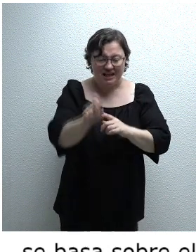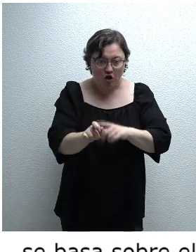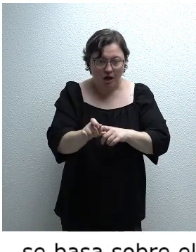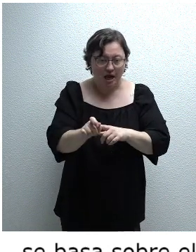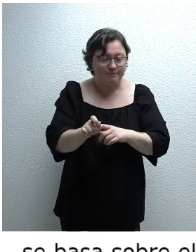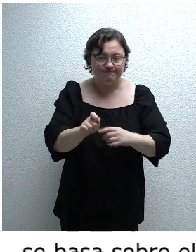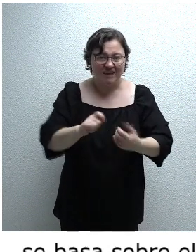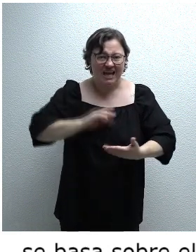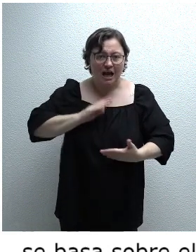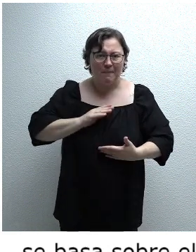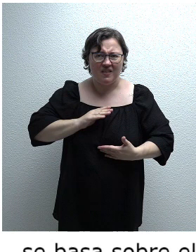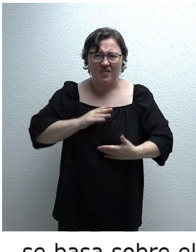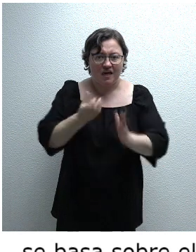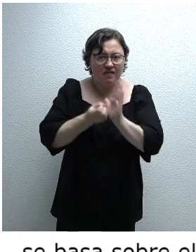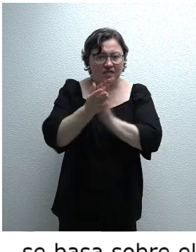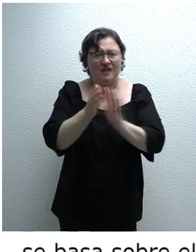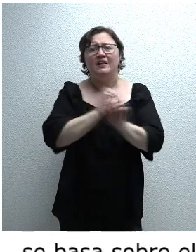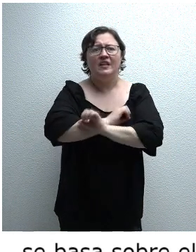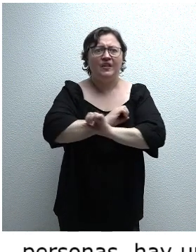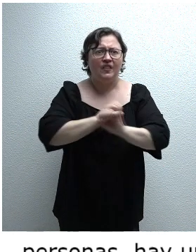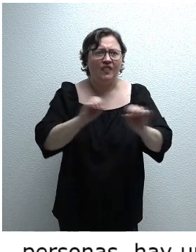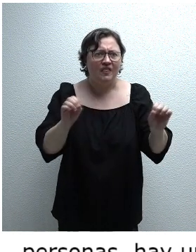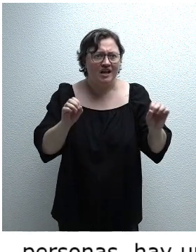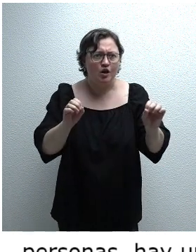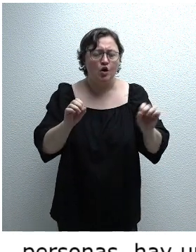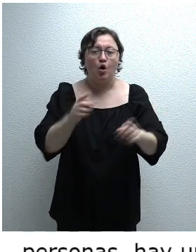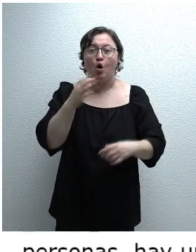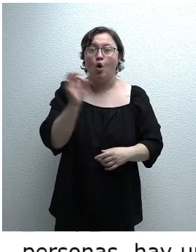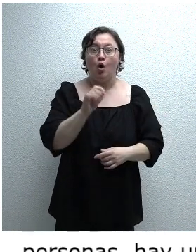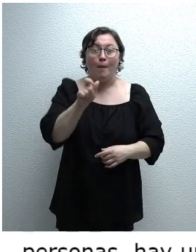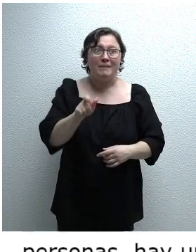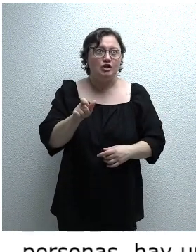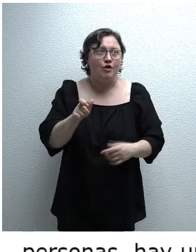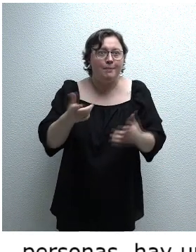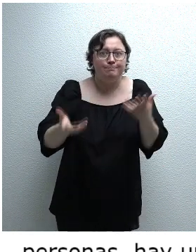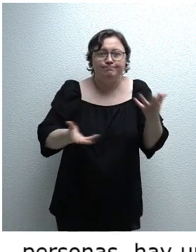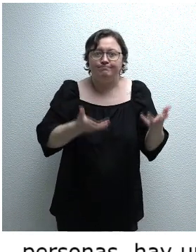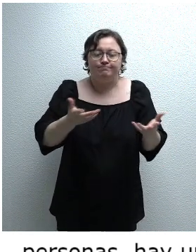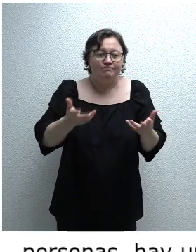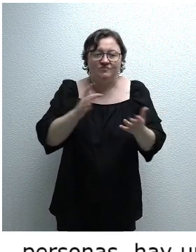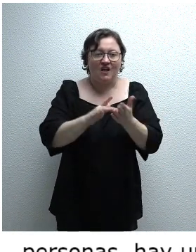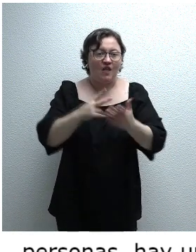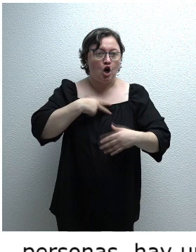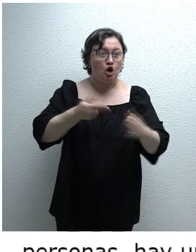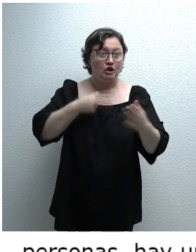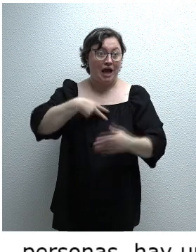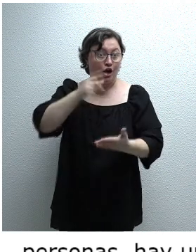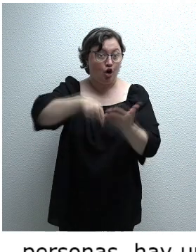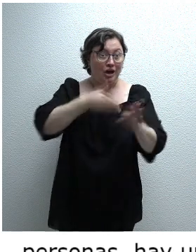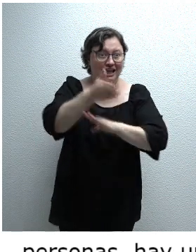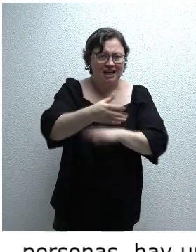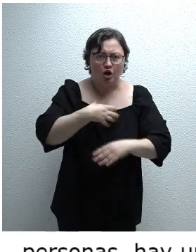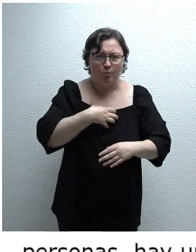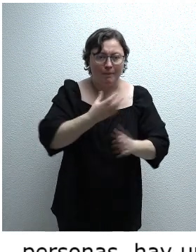esta persona no tiene capacidad para expresarlo, si esta persona no ha ejercido la posibilidad de acudir a un notario y dejar